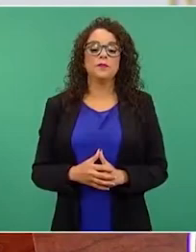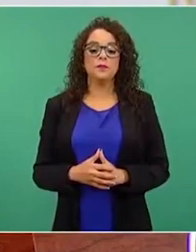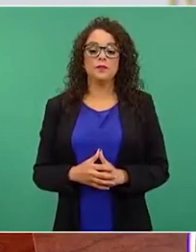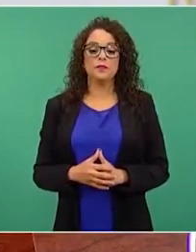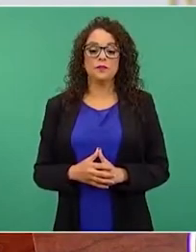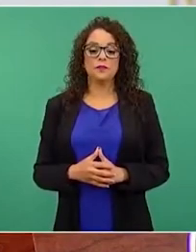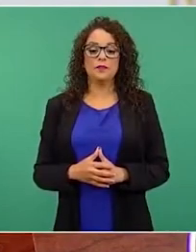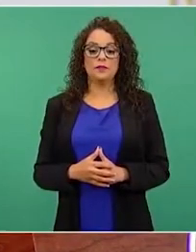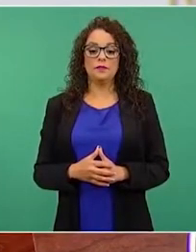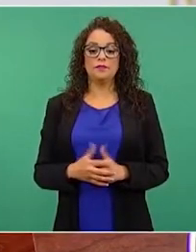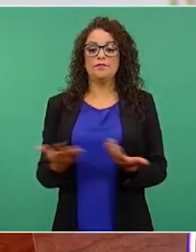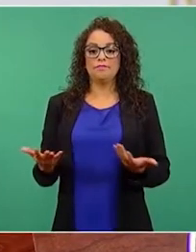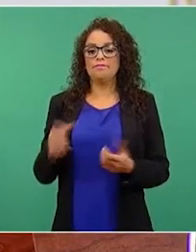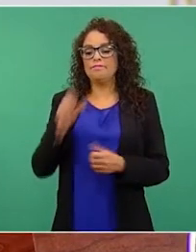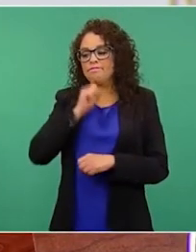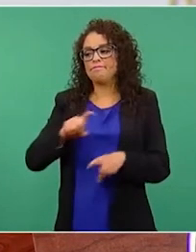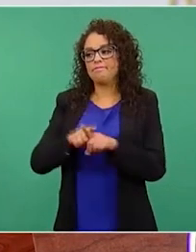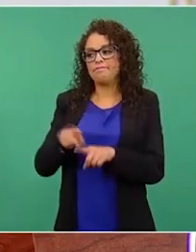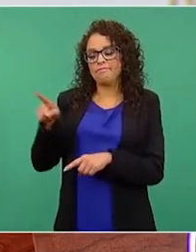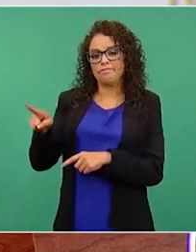son parte, pues,